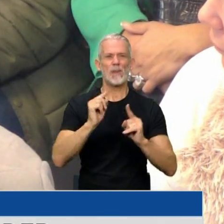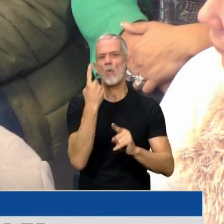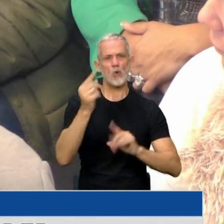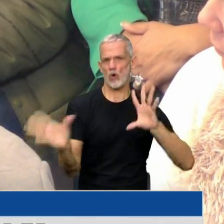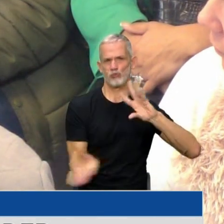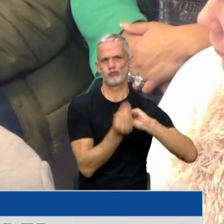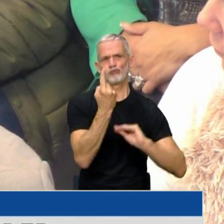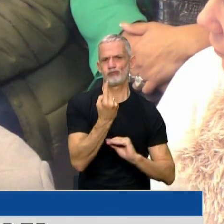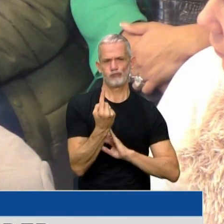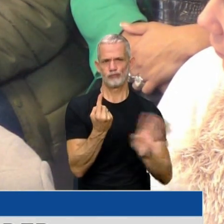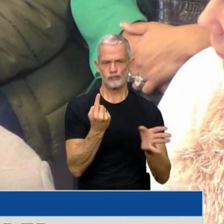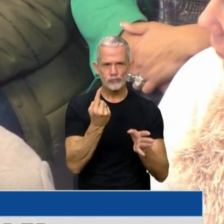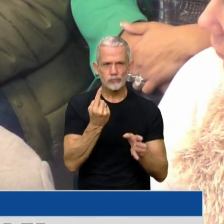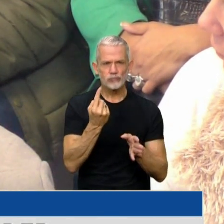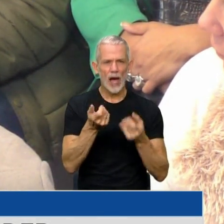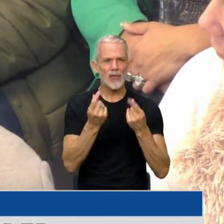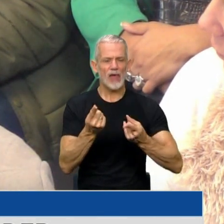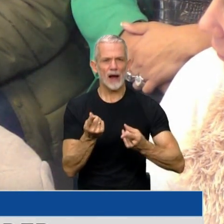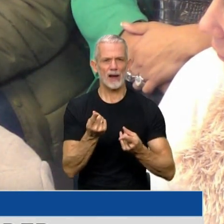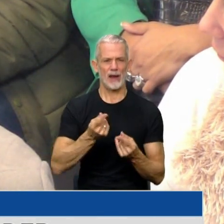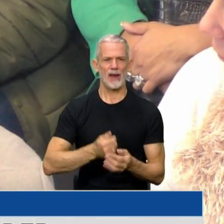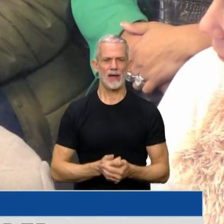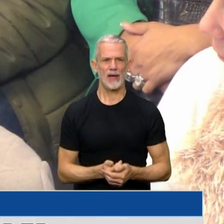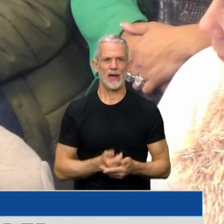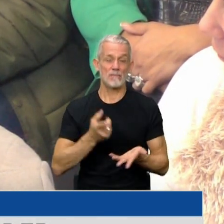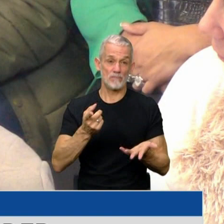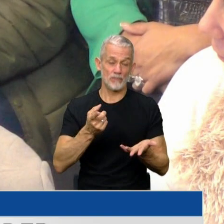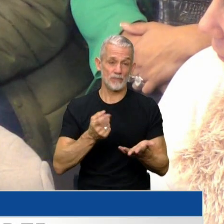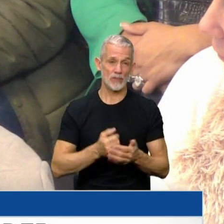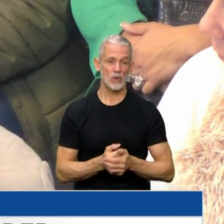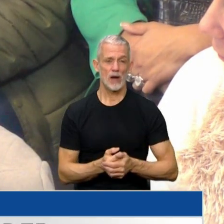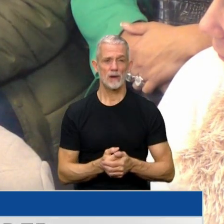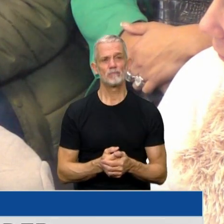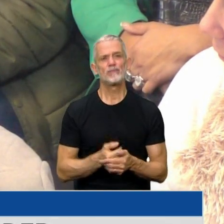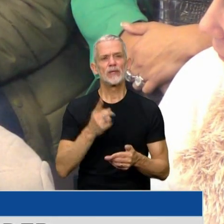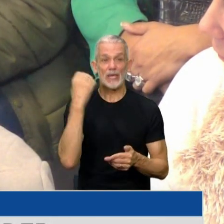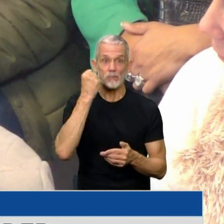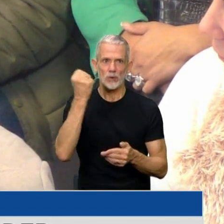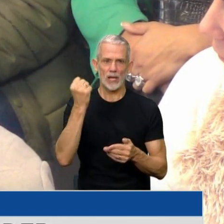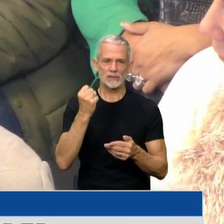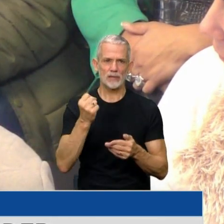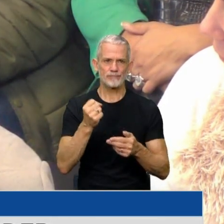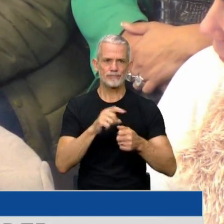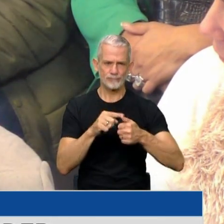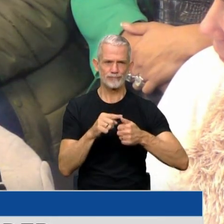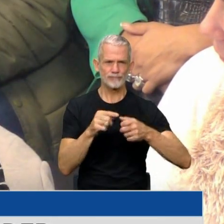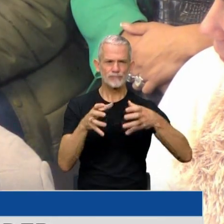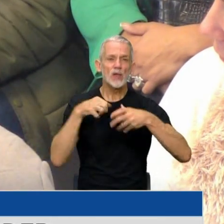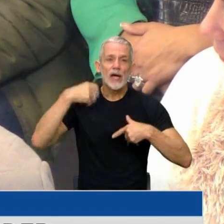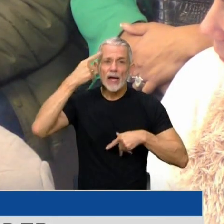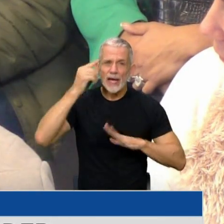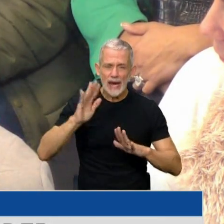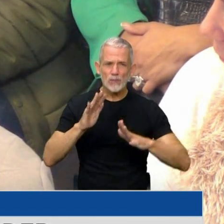proyecto y darle realmente un carácter importante de todas las fuerzas es que